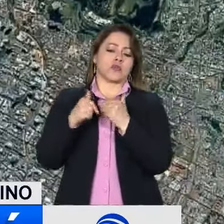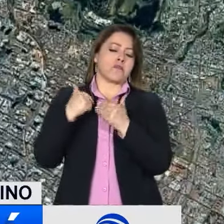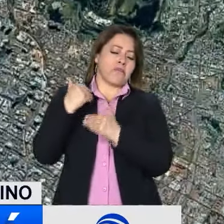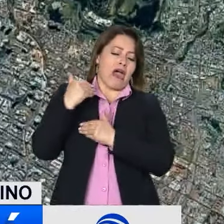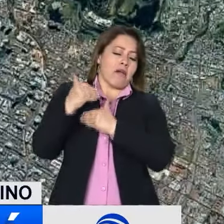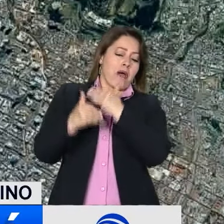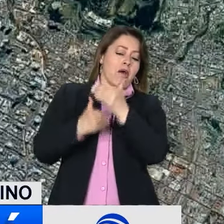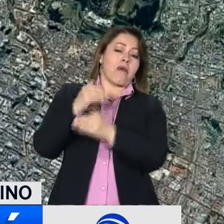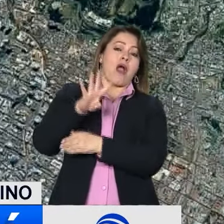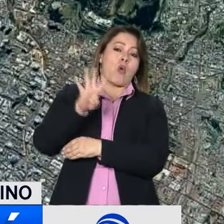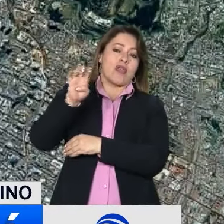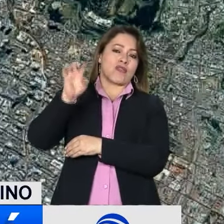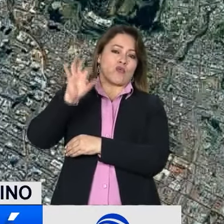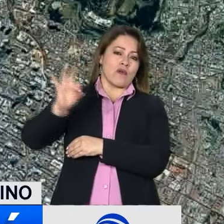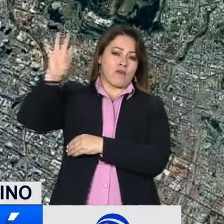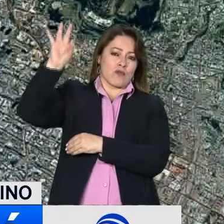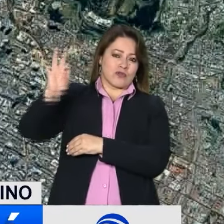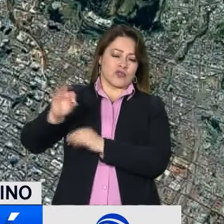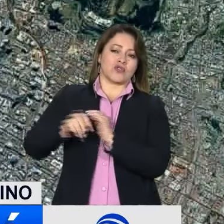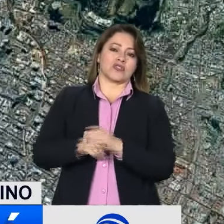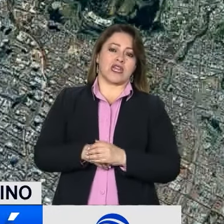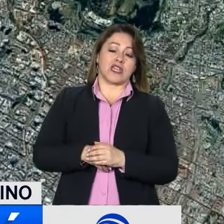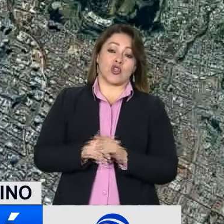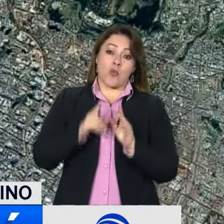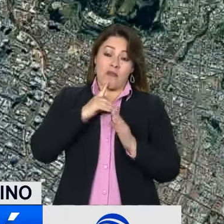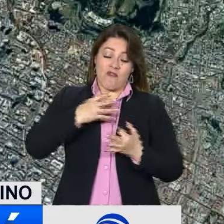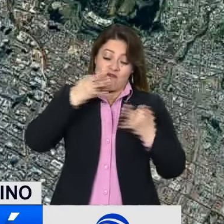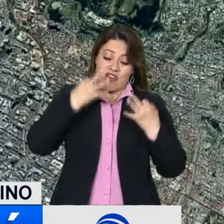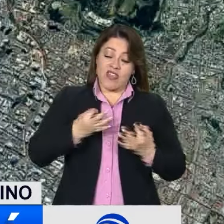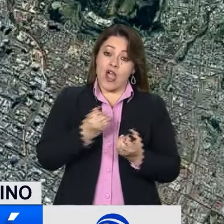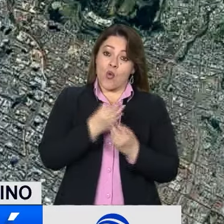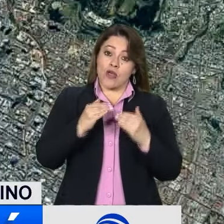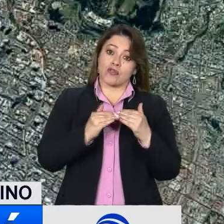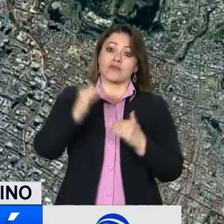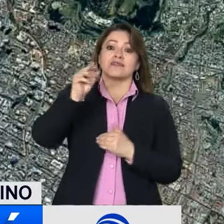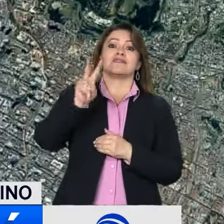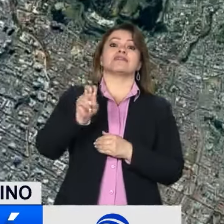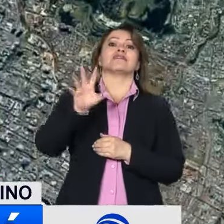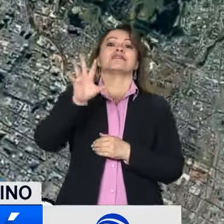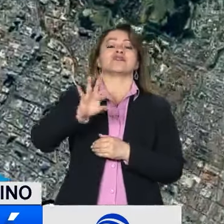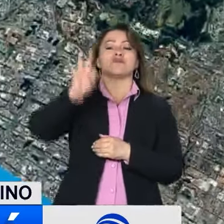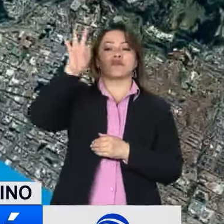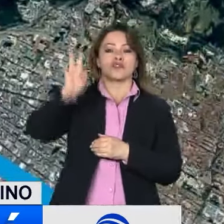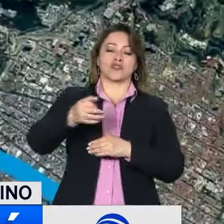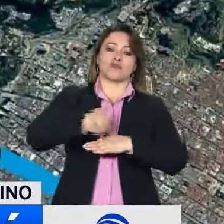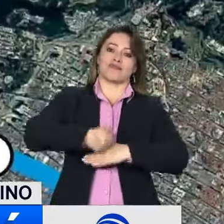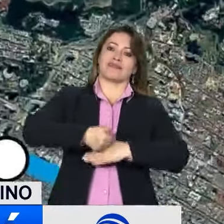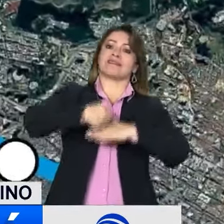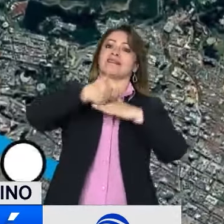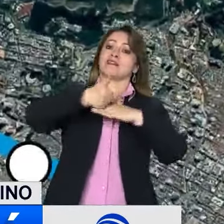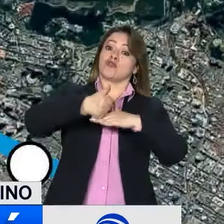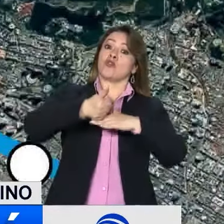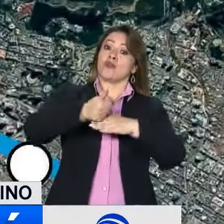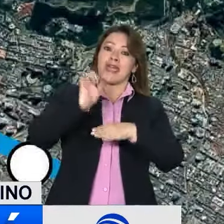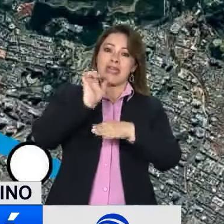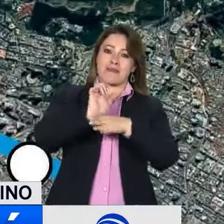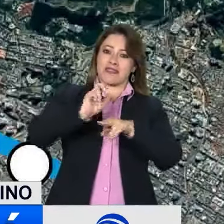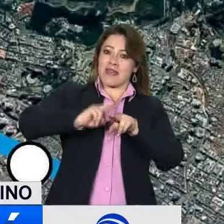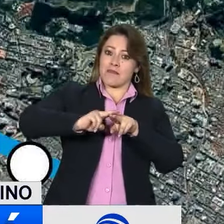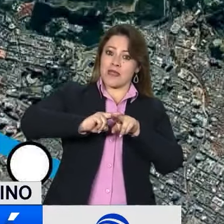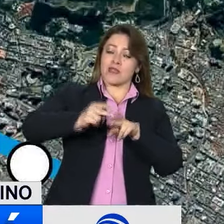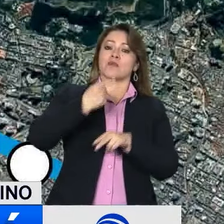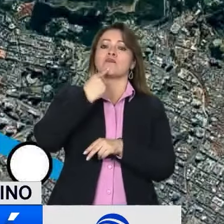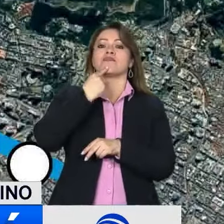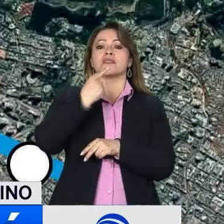49.6% y debería estar en un 75%, razón por la cual el gerente hizo un llamado para agilizar el